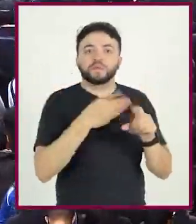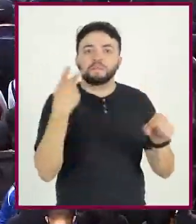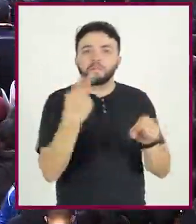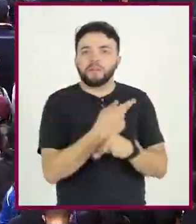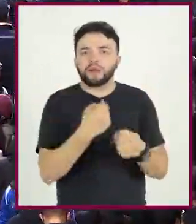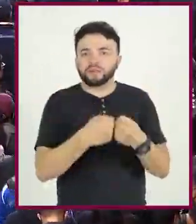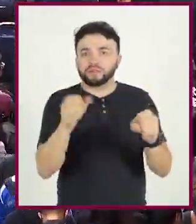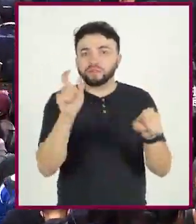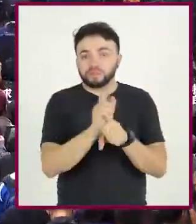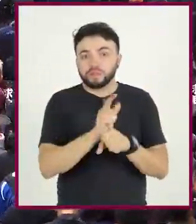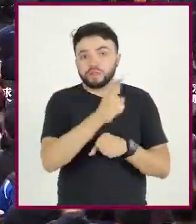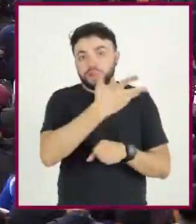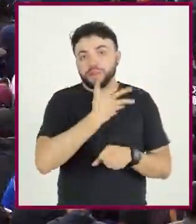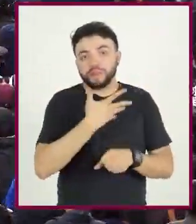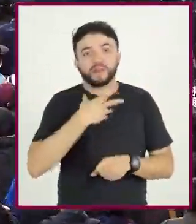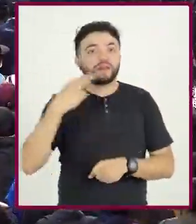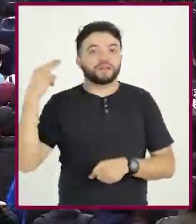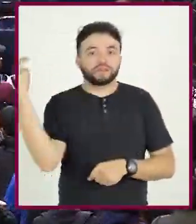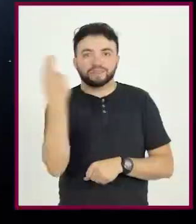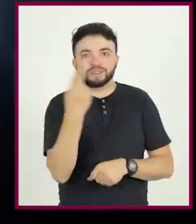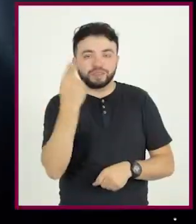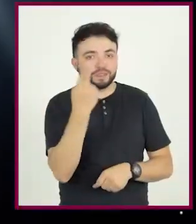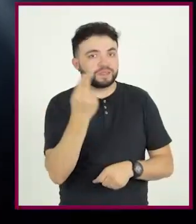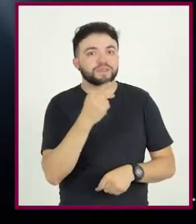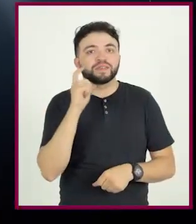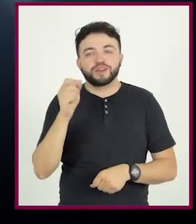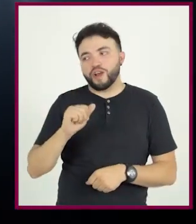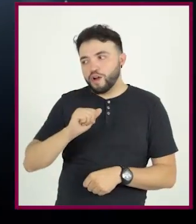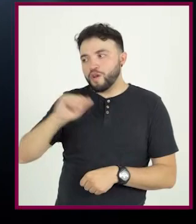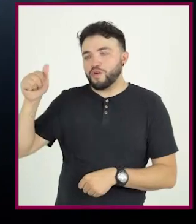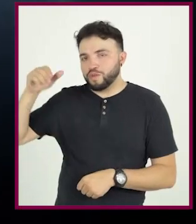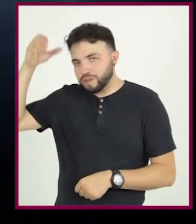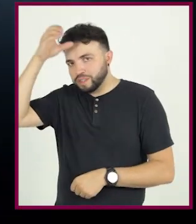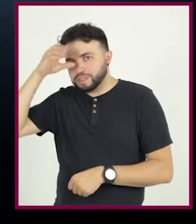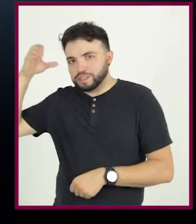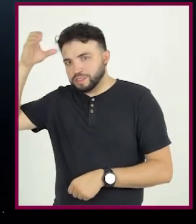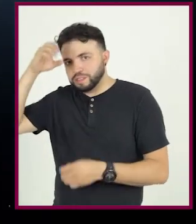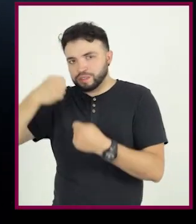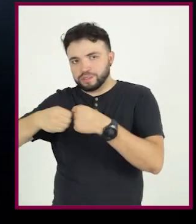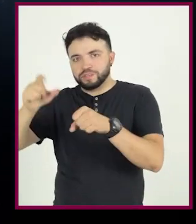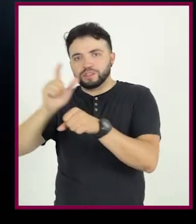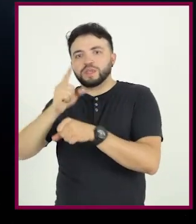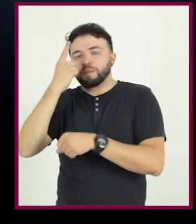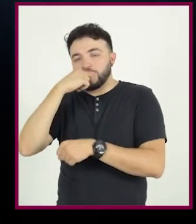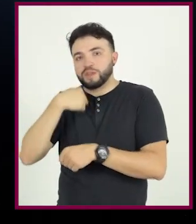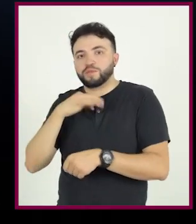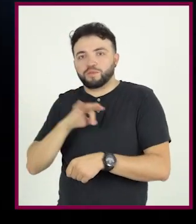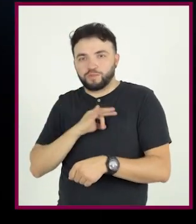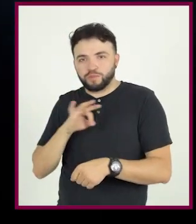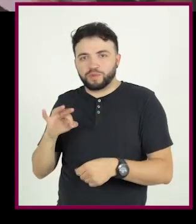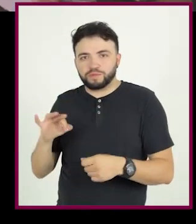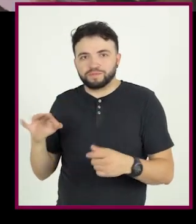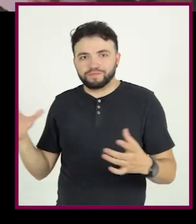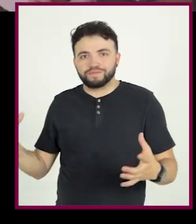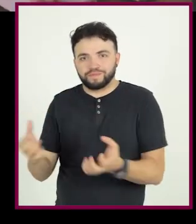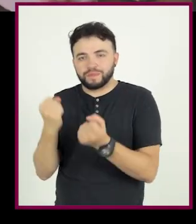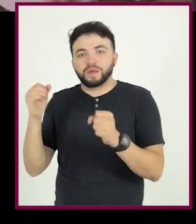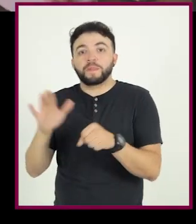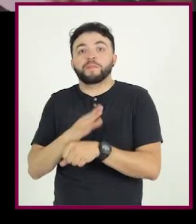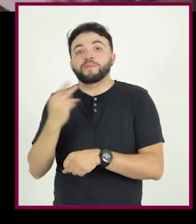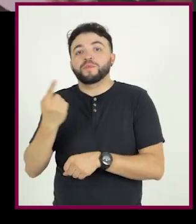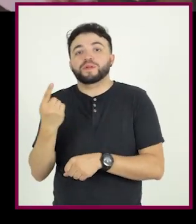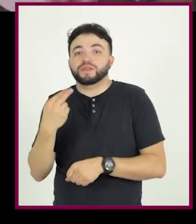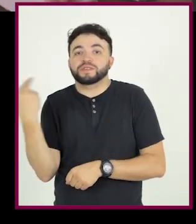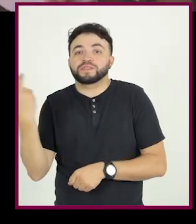los hechos sociales. Por lo tanto, tiene la necesidad de recurrir a otras ciencias sociales para